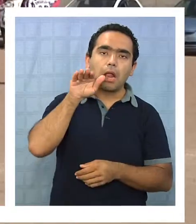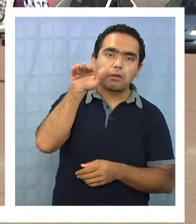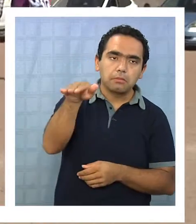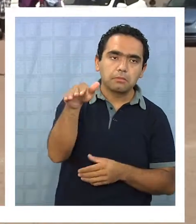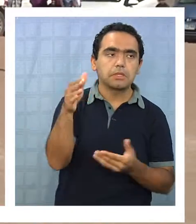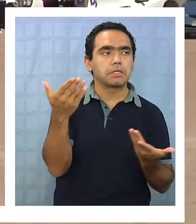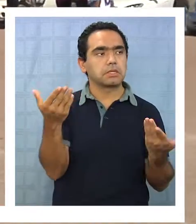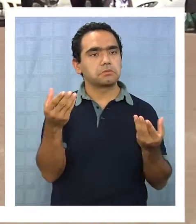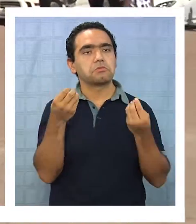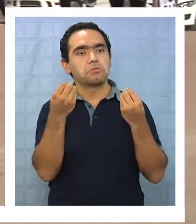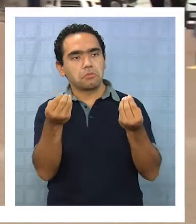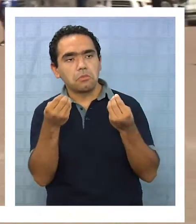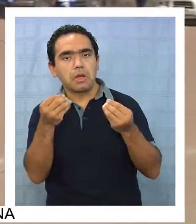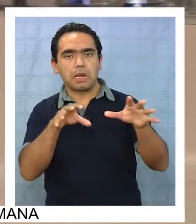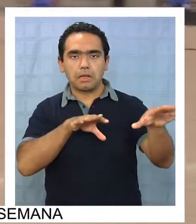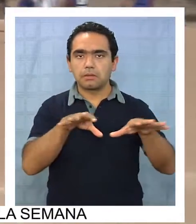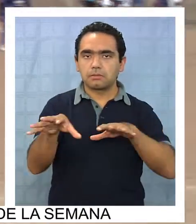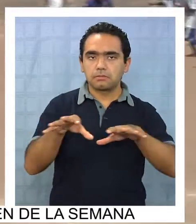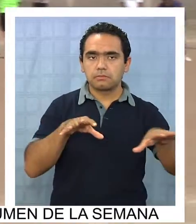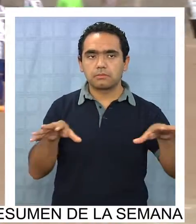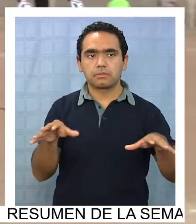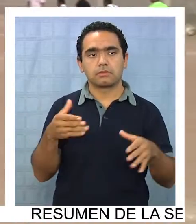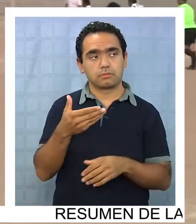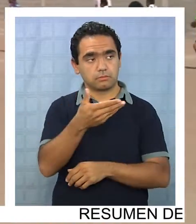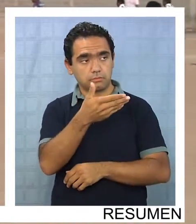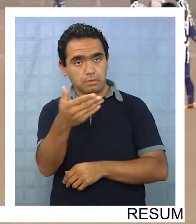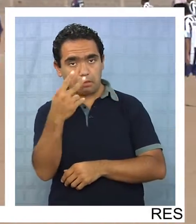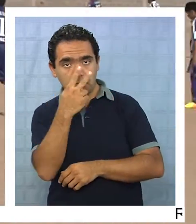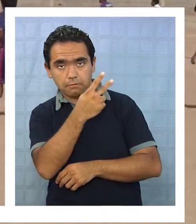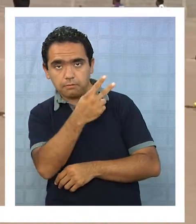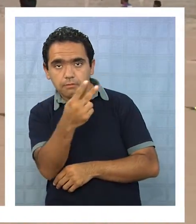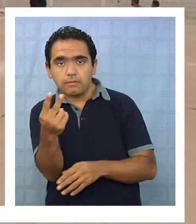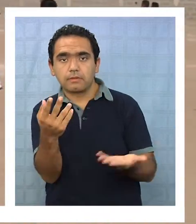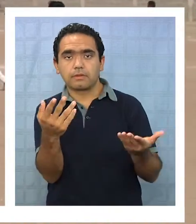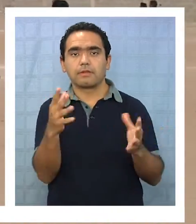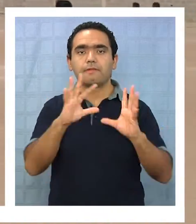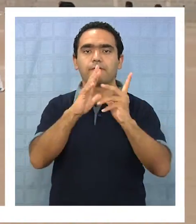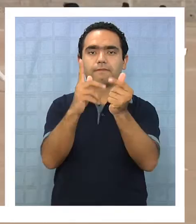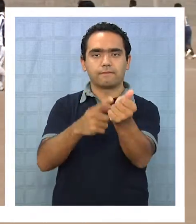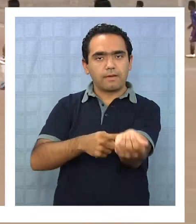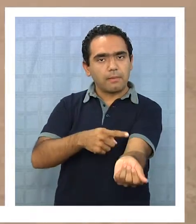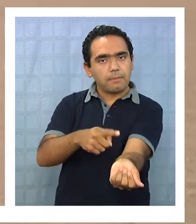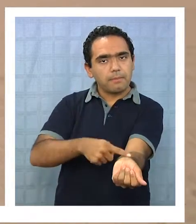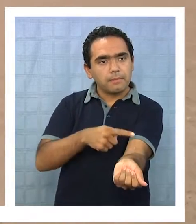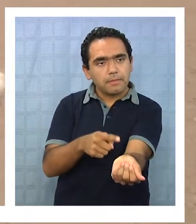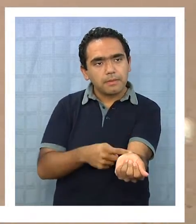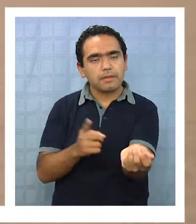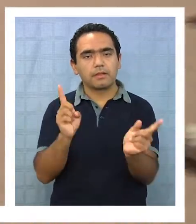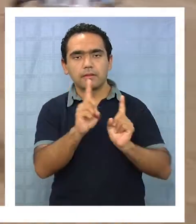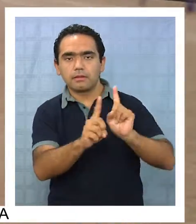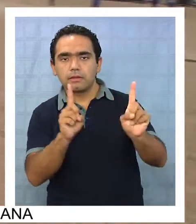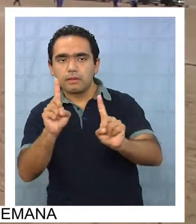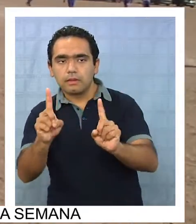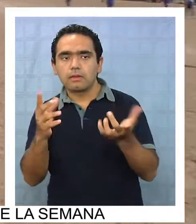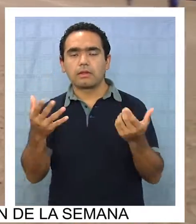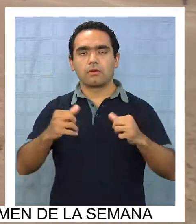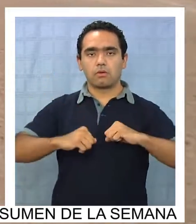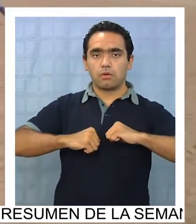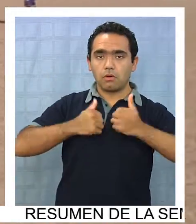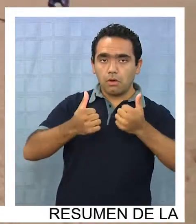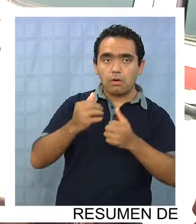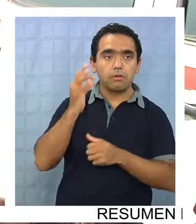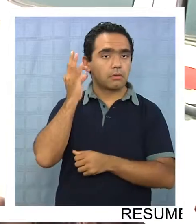actividad acá, que bueno, ustedes ven el resultado acá, se convoca a la familia, están participando los muchachos, las damas,